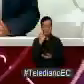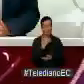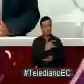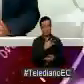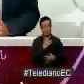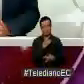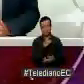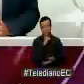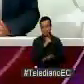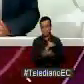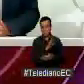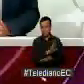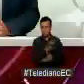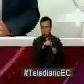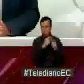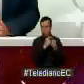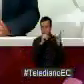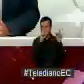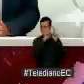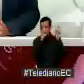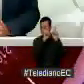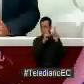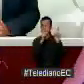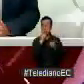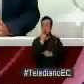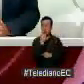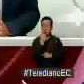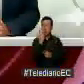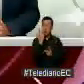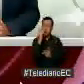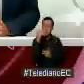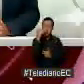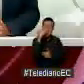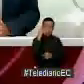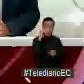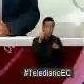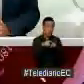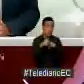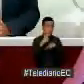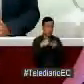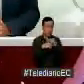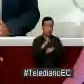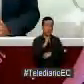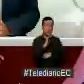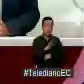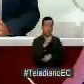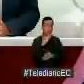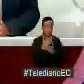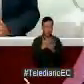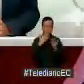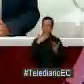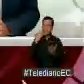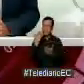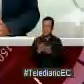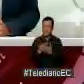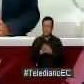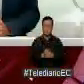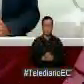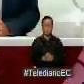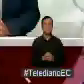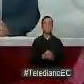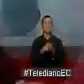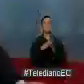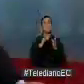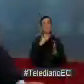expectativas también que tienen desde el sector exportador frente a esta posibilidad de llegar a un acuerdo comercial con los Estados Unidos. Muchísimas gracias.